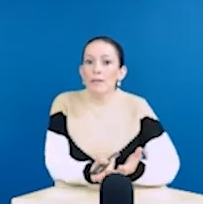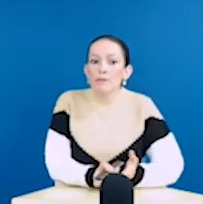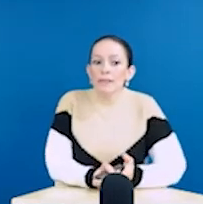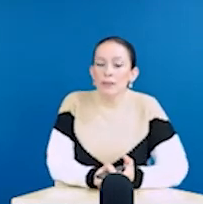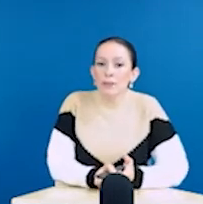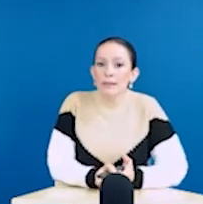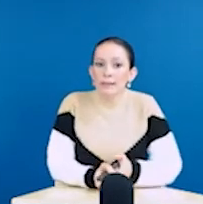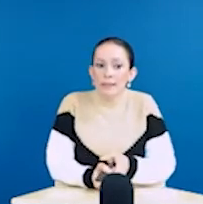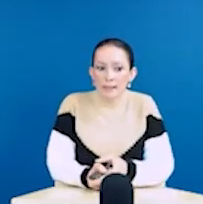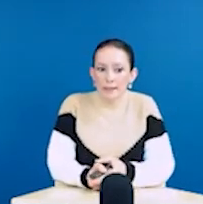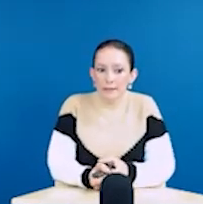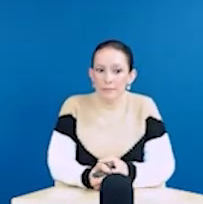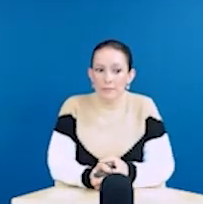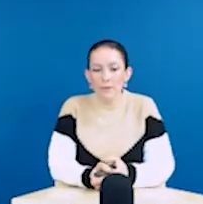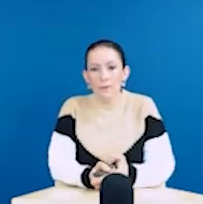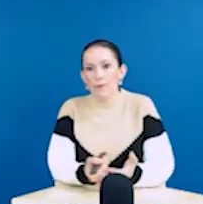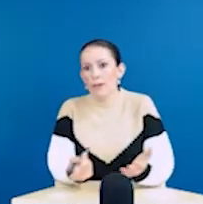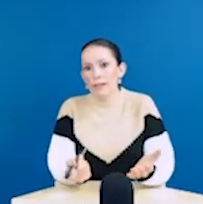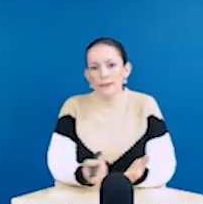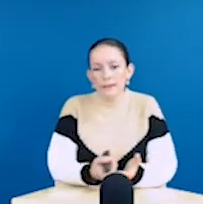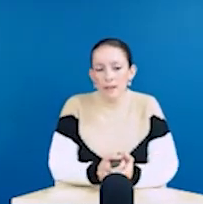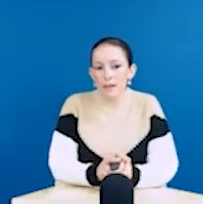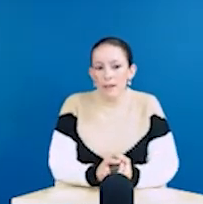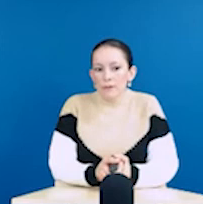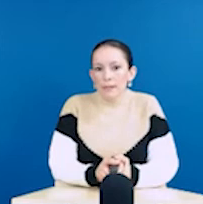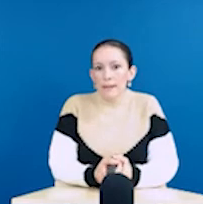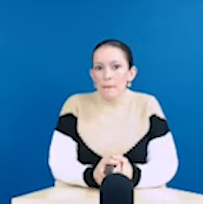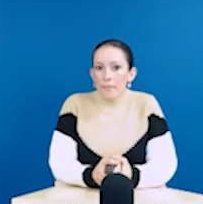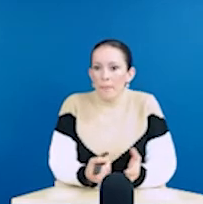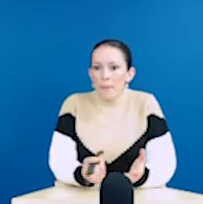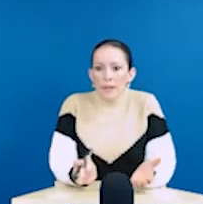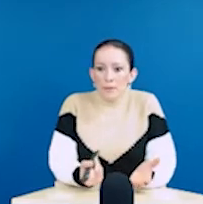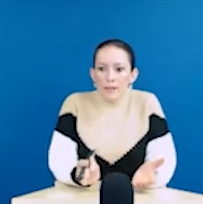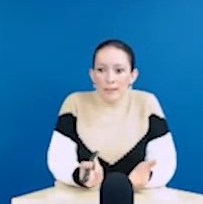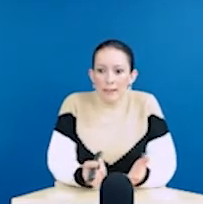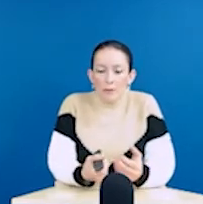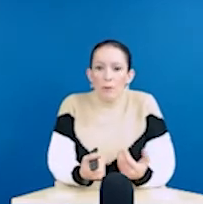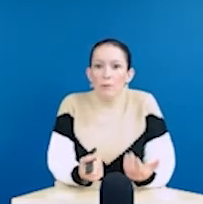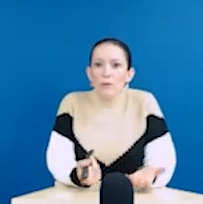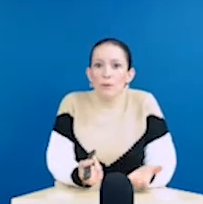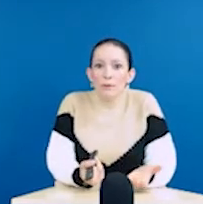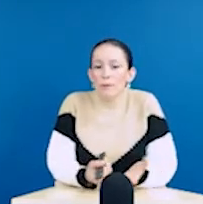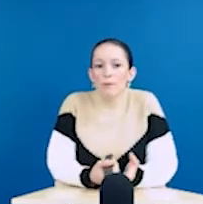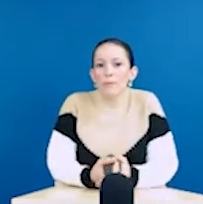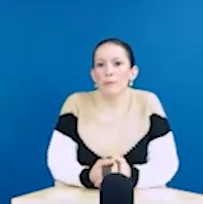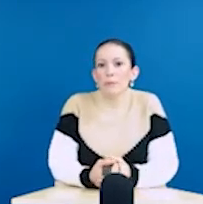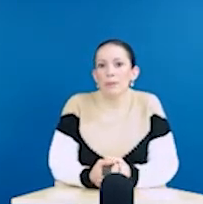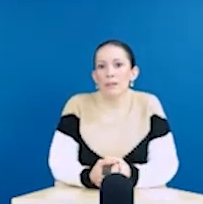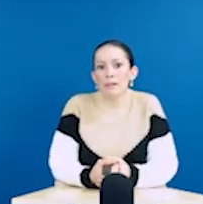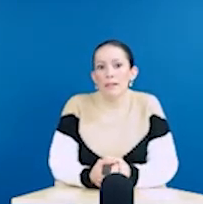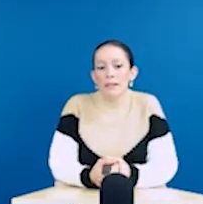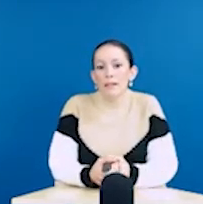es lo que debemos de hacer con estas canecas. No es, o sea, no, en un cubículo no